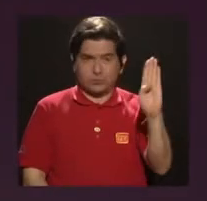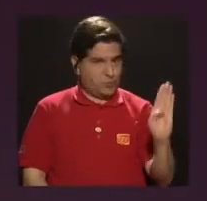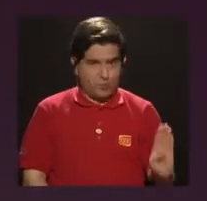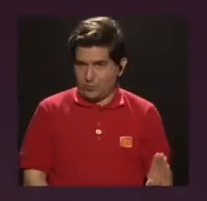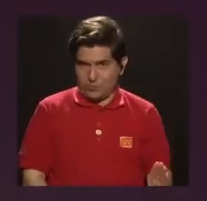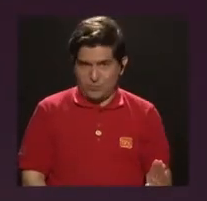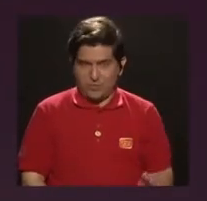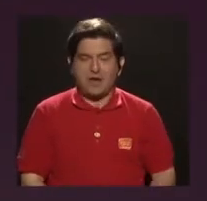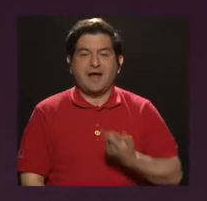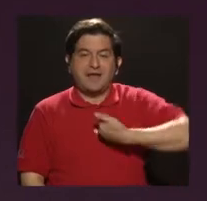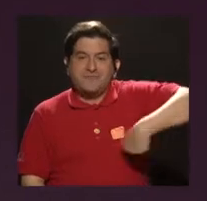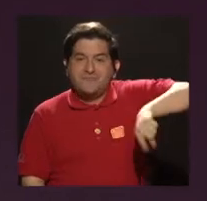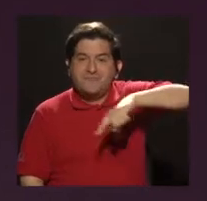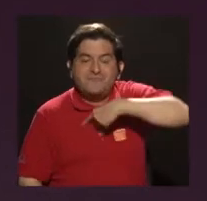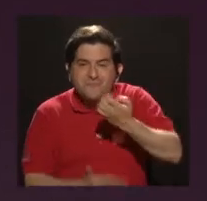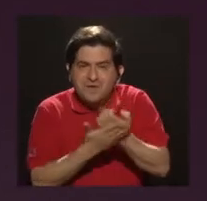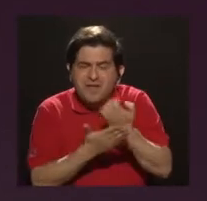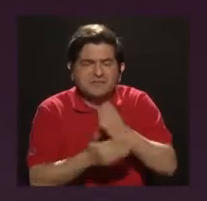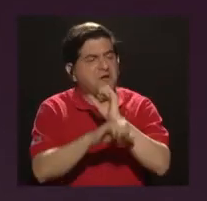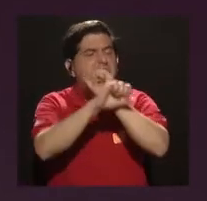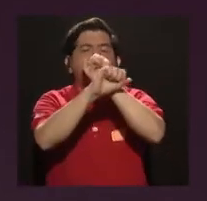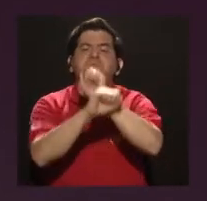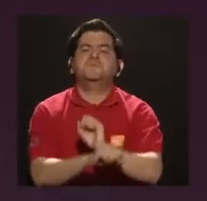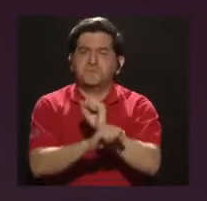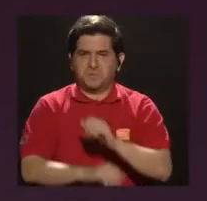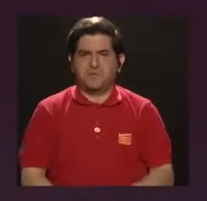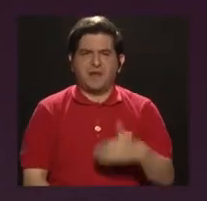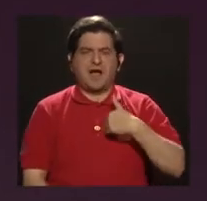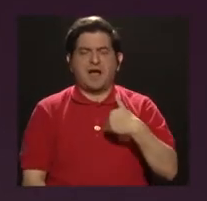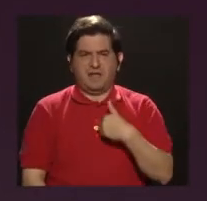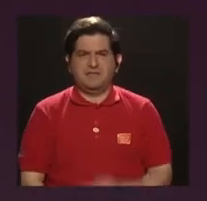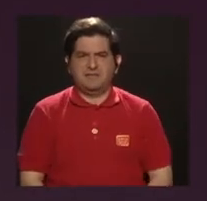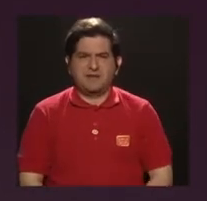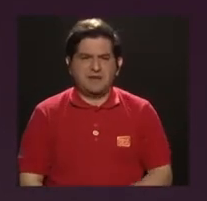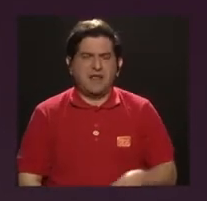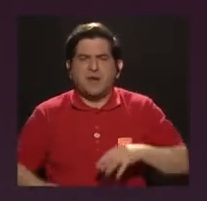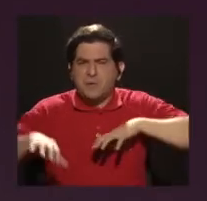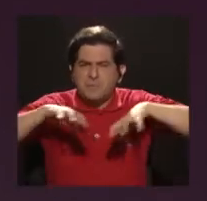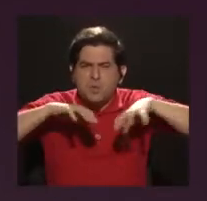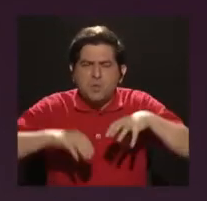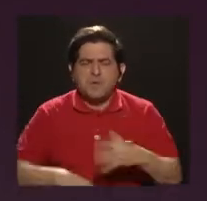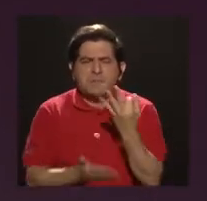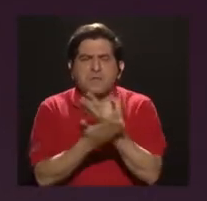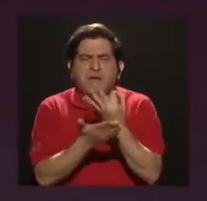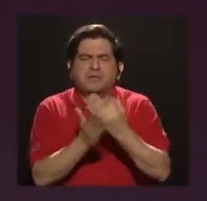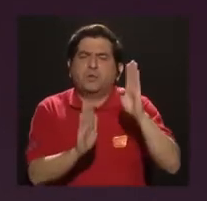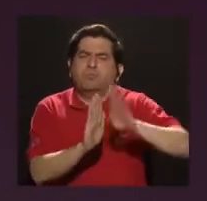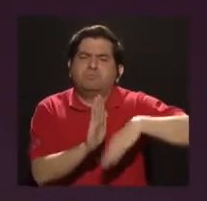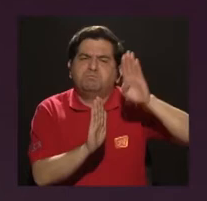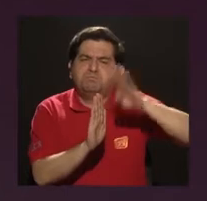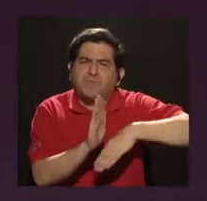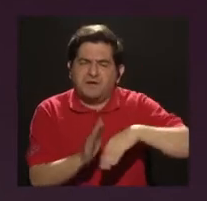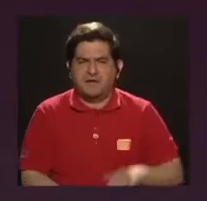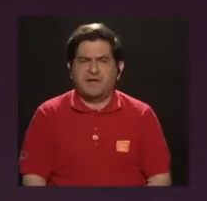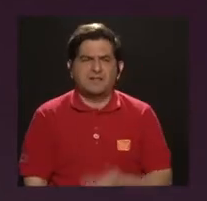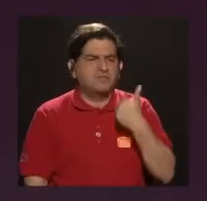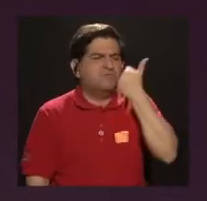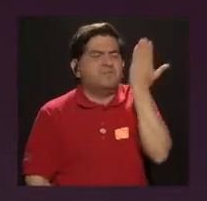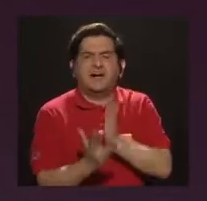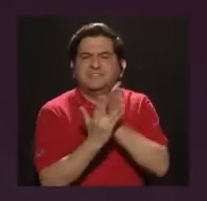nuestras economías se acostumbraron a tener flujos financieros baratos de muy fácil